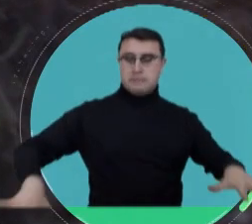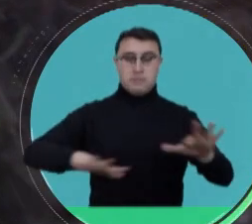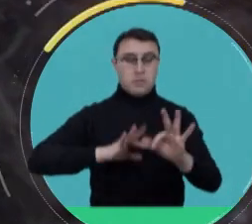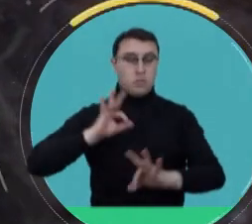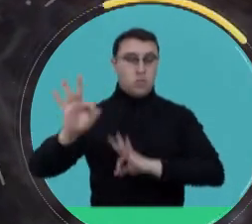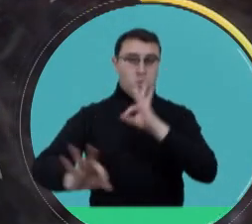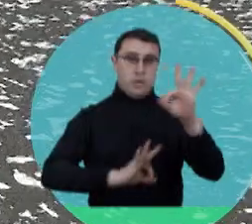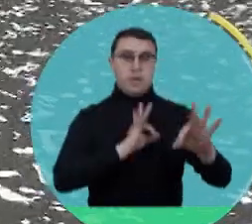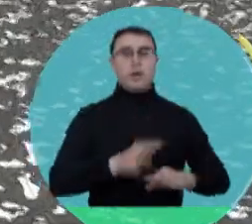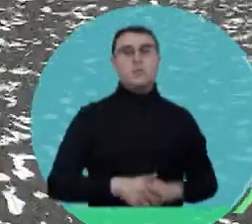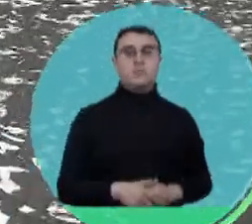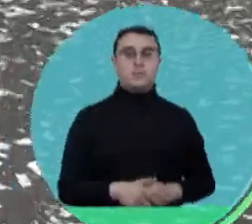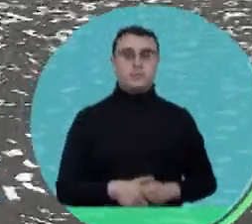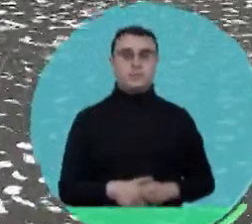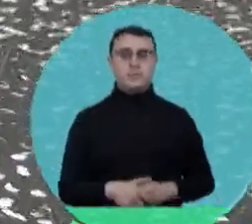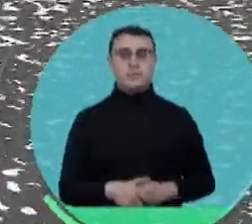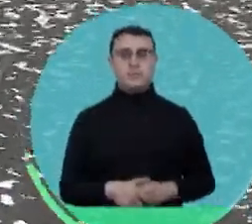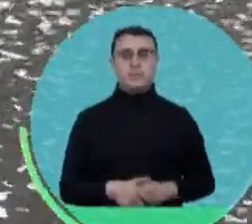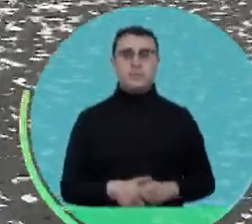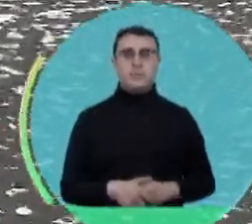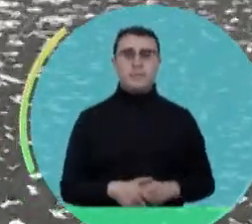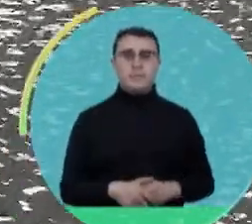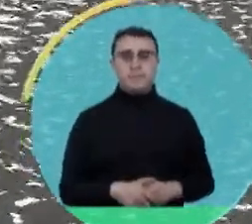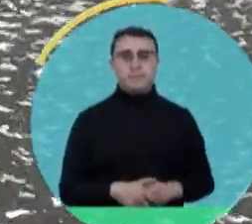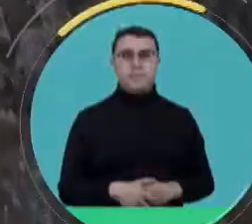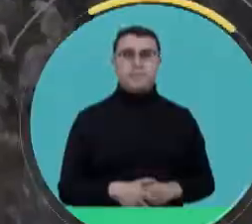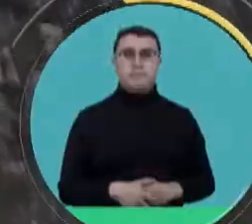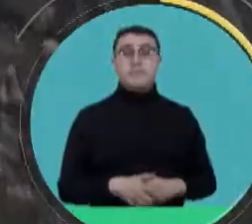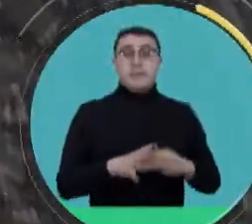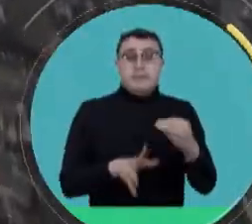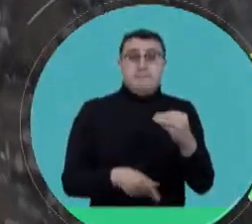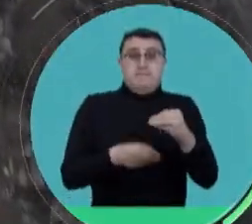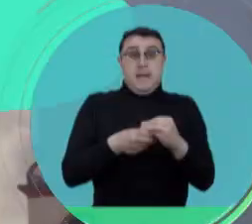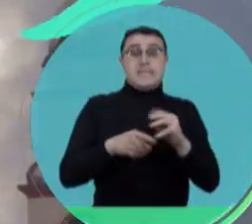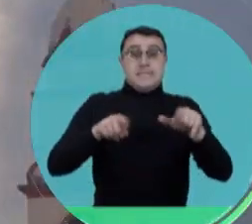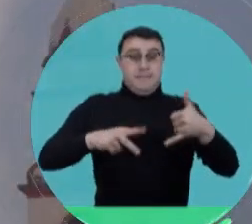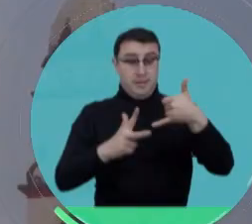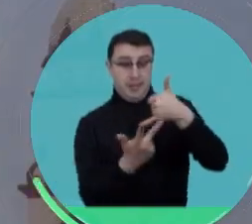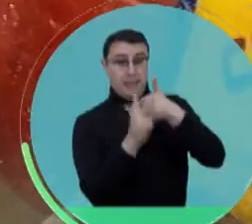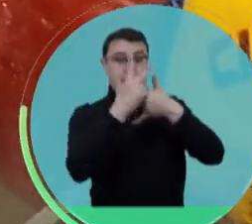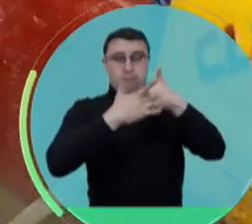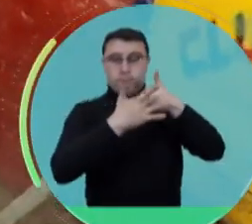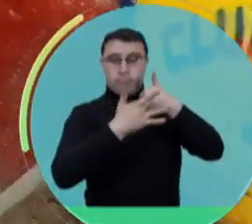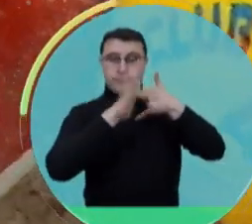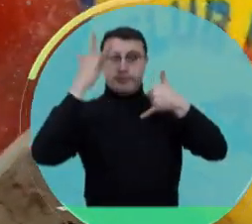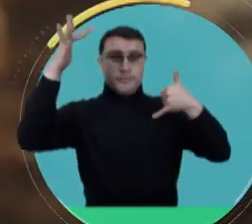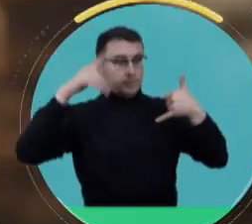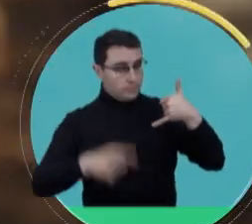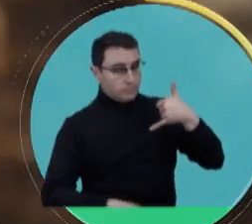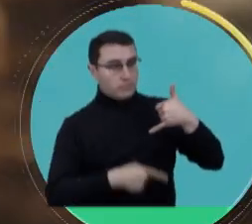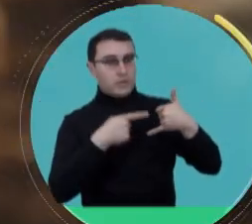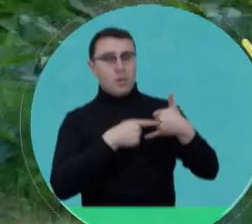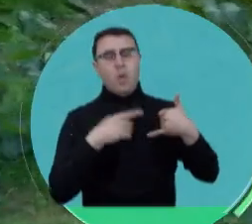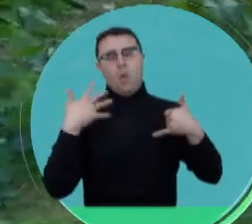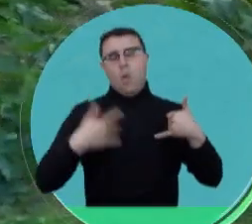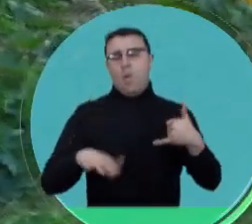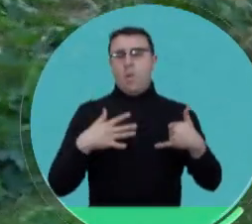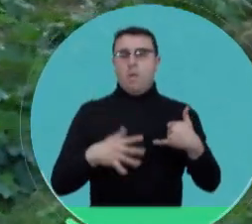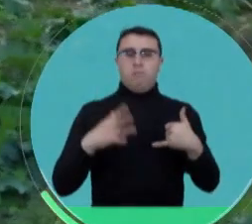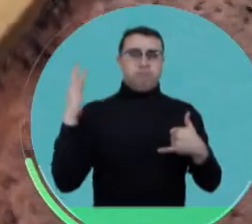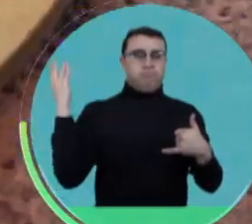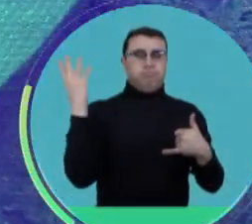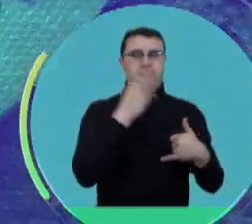proteger Estos espacios y cuidarlos e tenemos además magnífica región 13 que este año